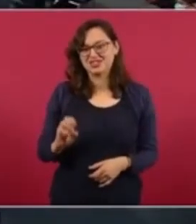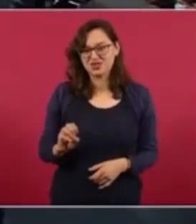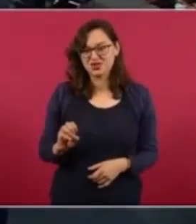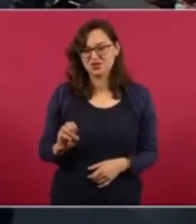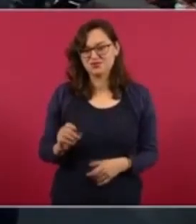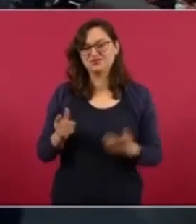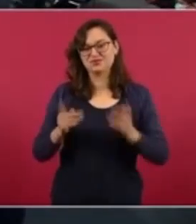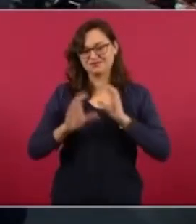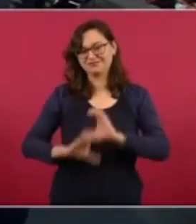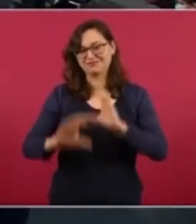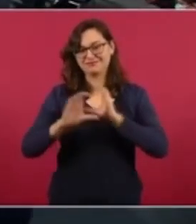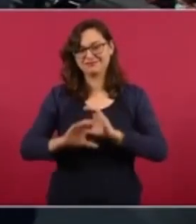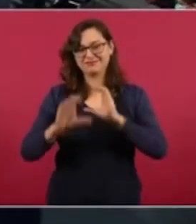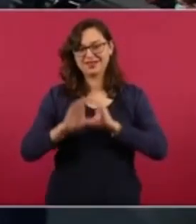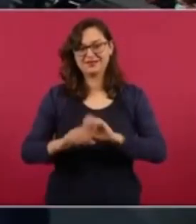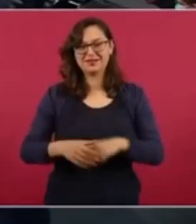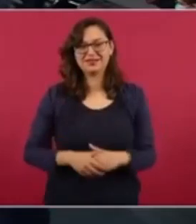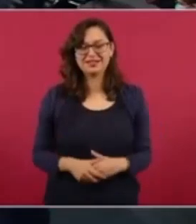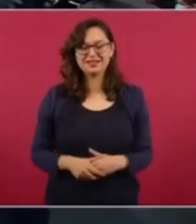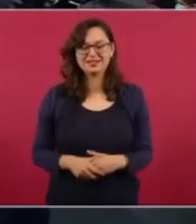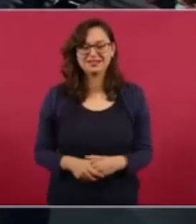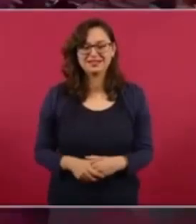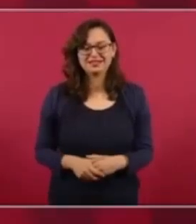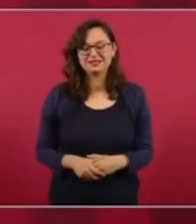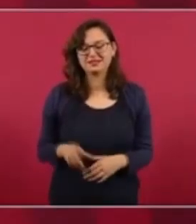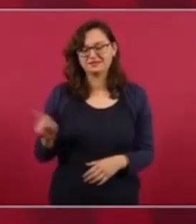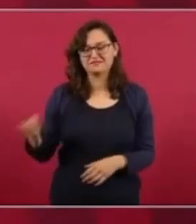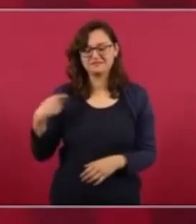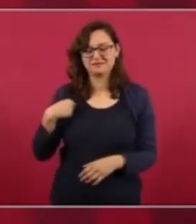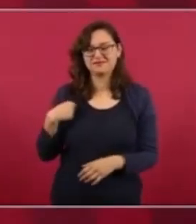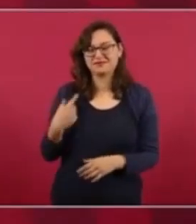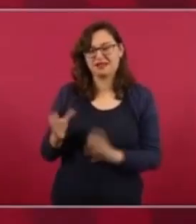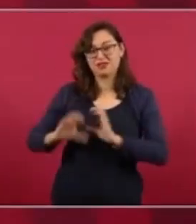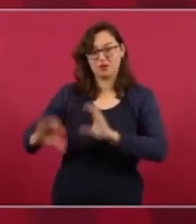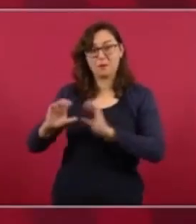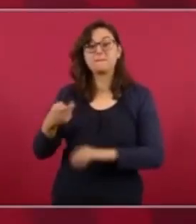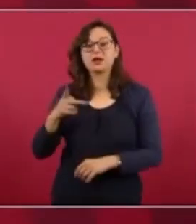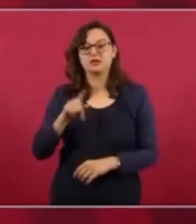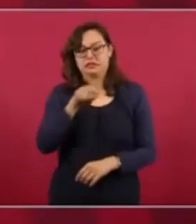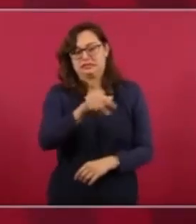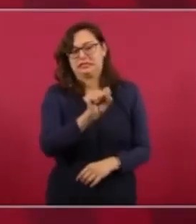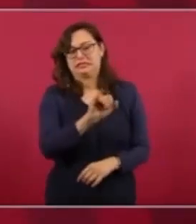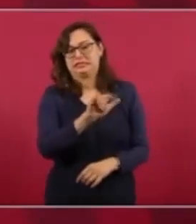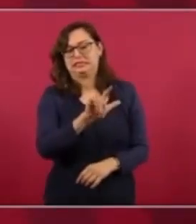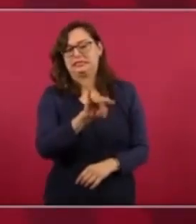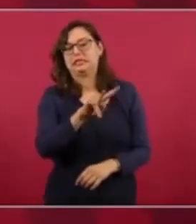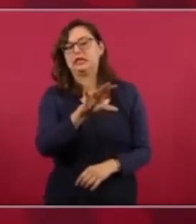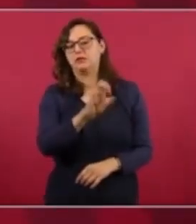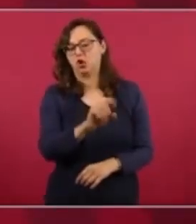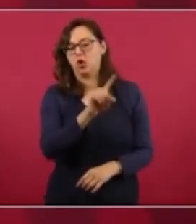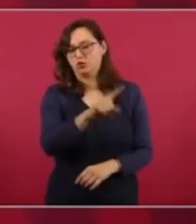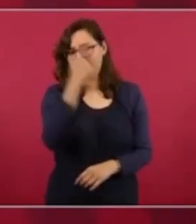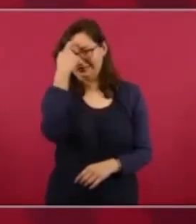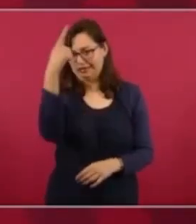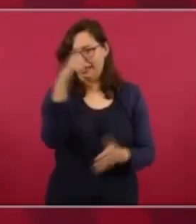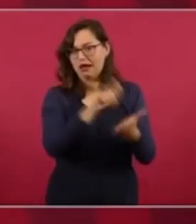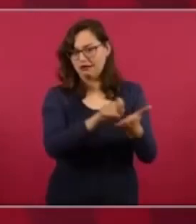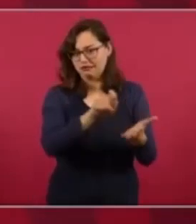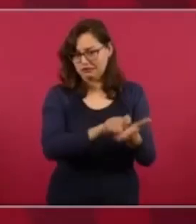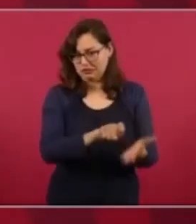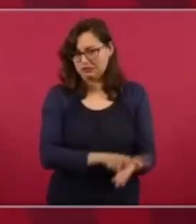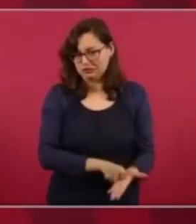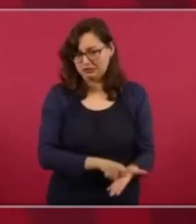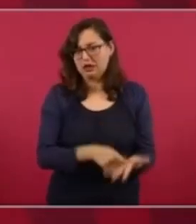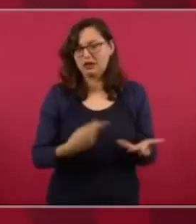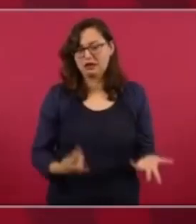con eso terminamos. Porque esa canción tiene que ver con los principios, con los